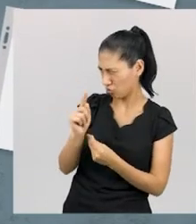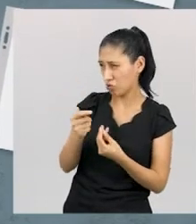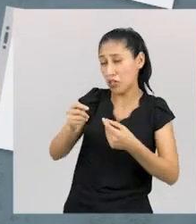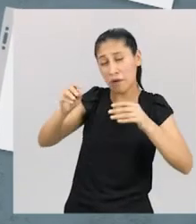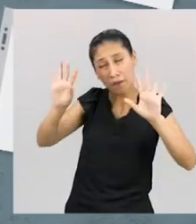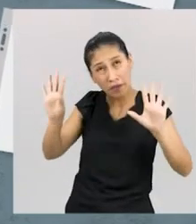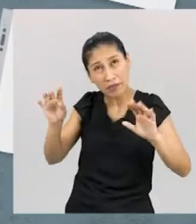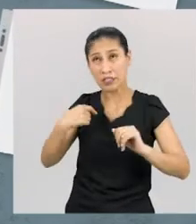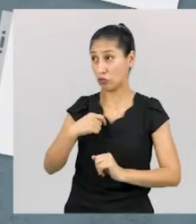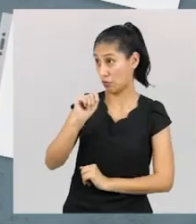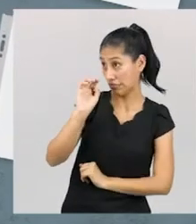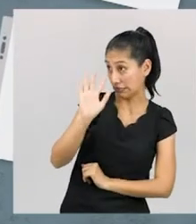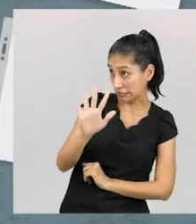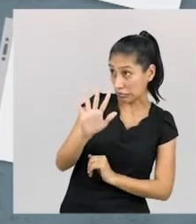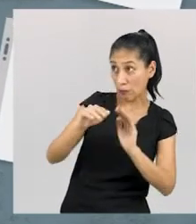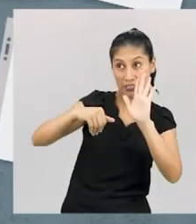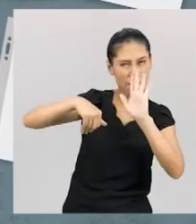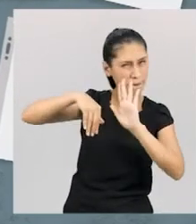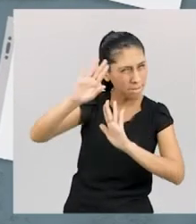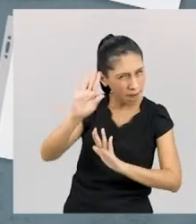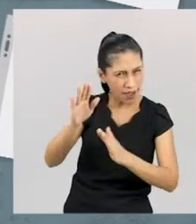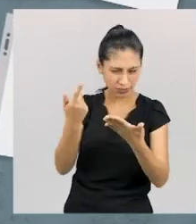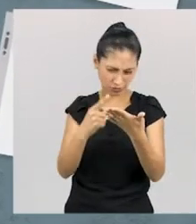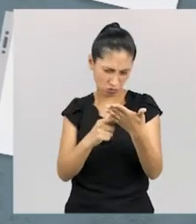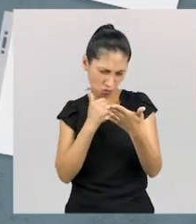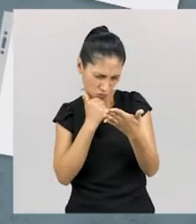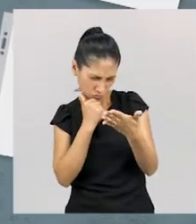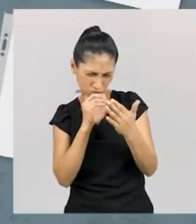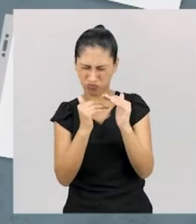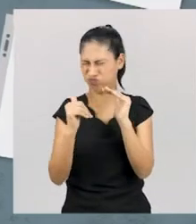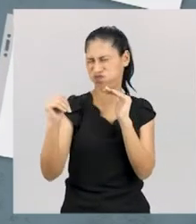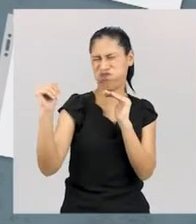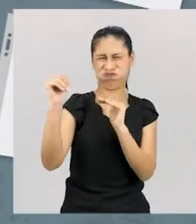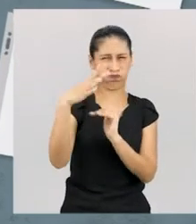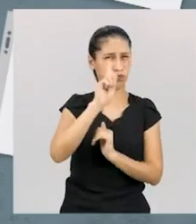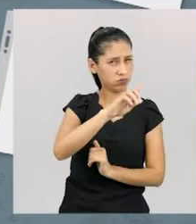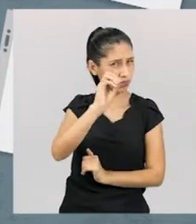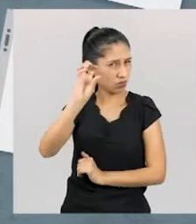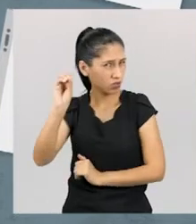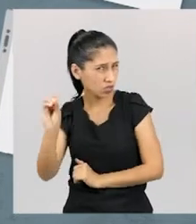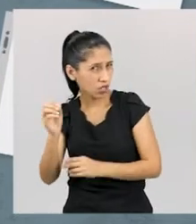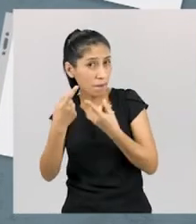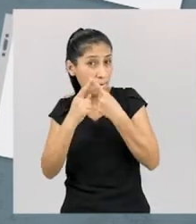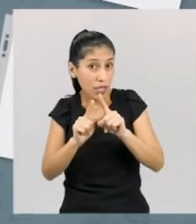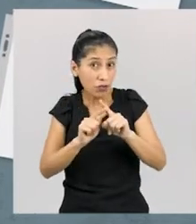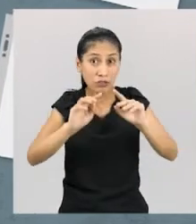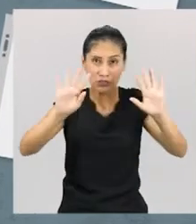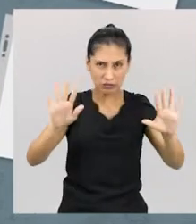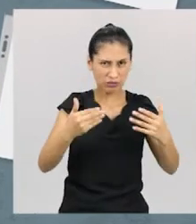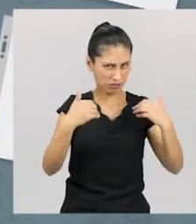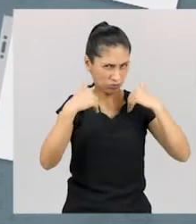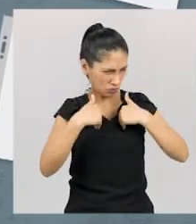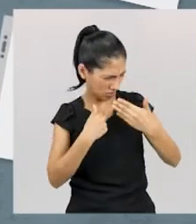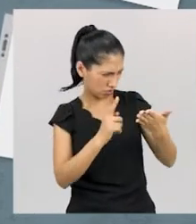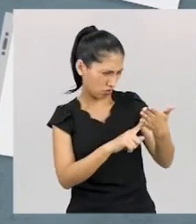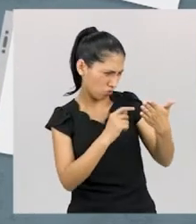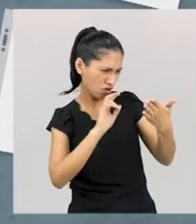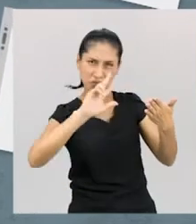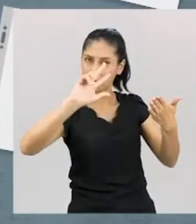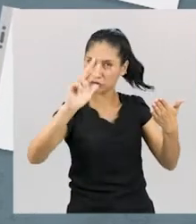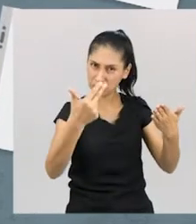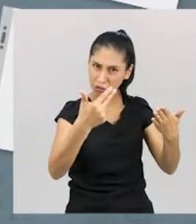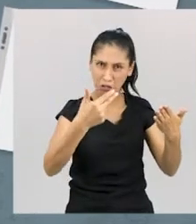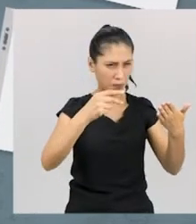Si tuviera 5 veces la cantidad de expedientes que tengo, sobrepasarían los 100. Pero si tuviera solo la tercera parte